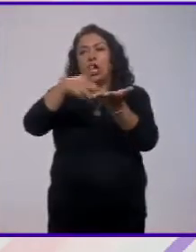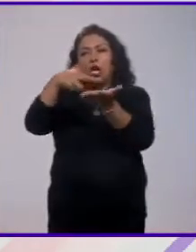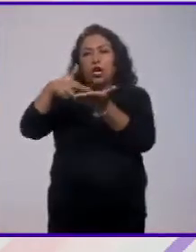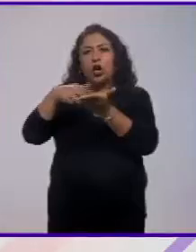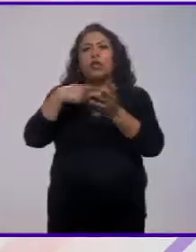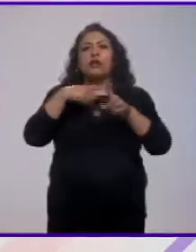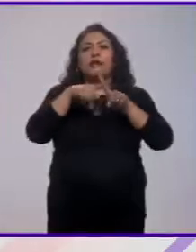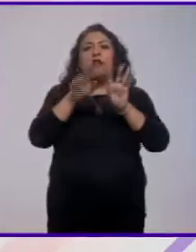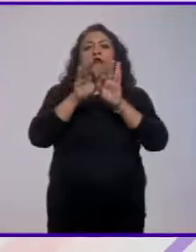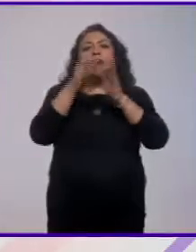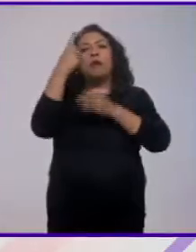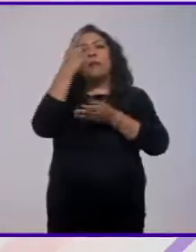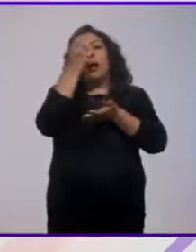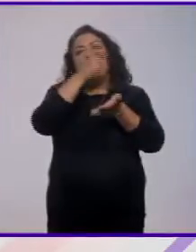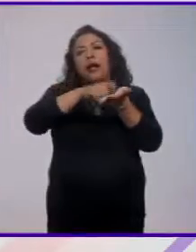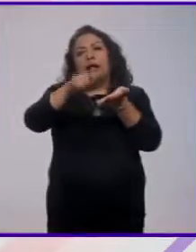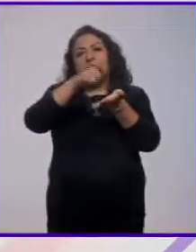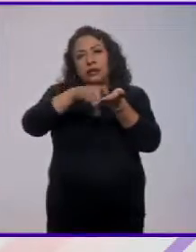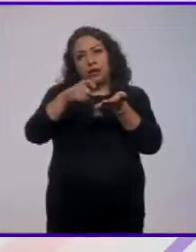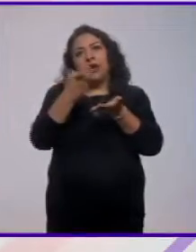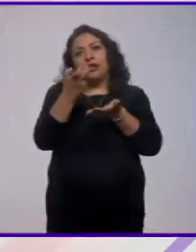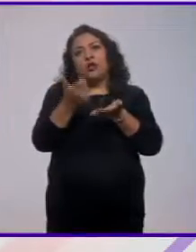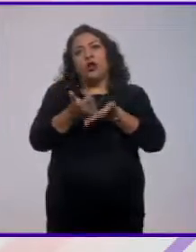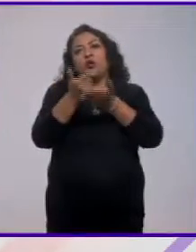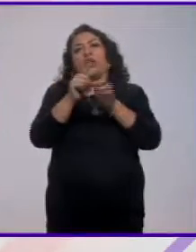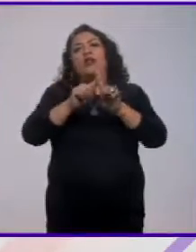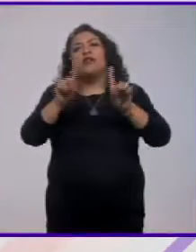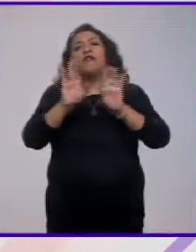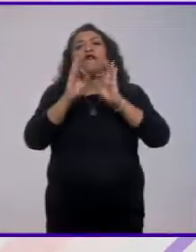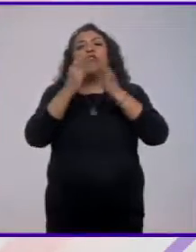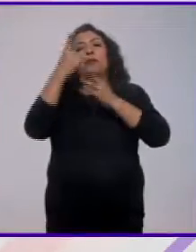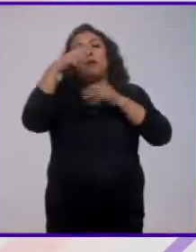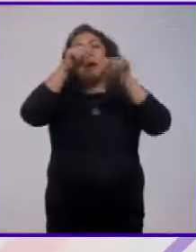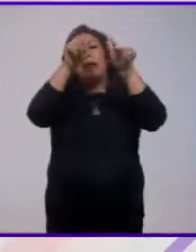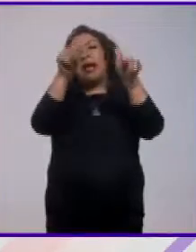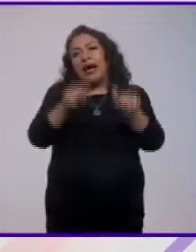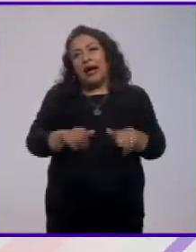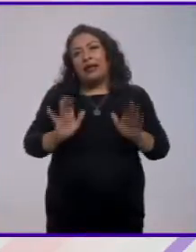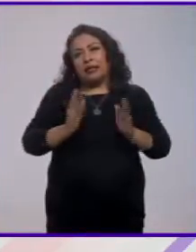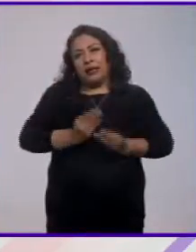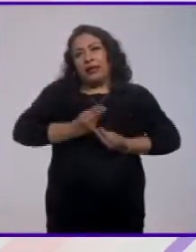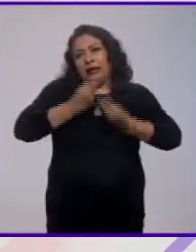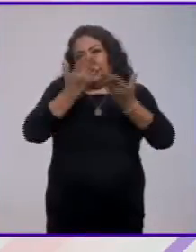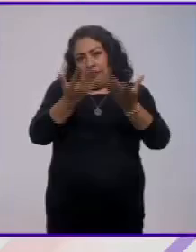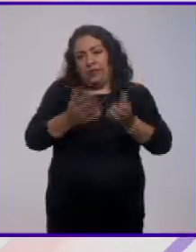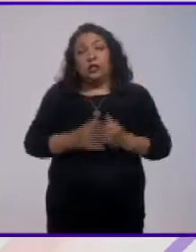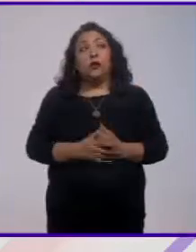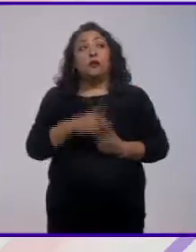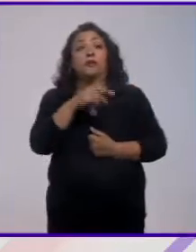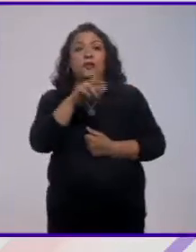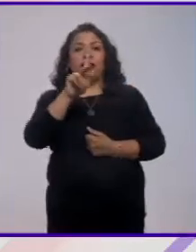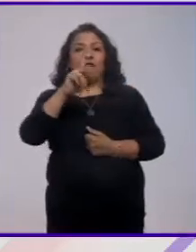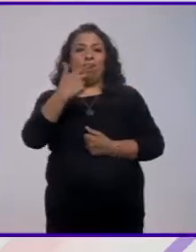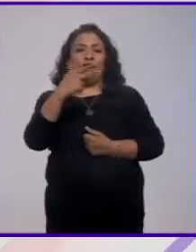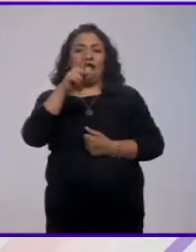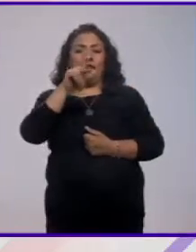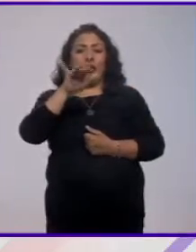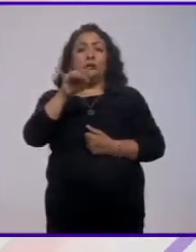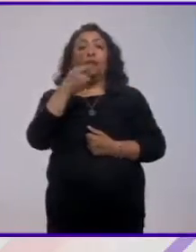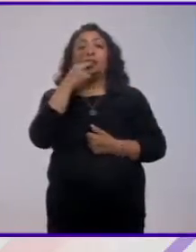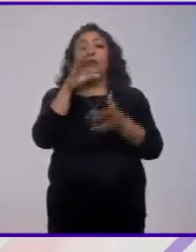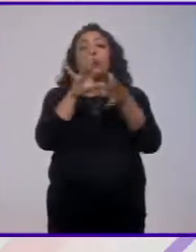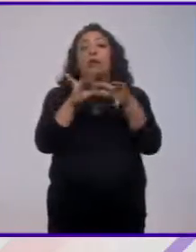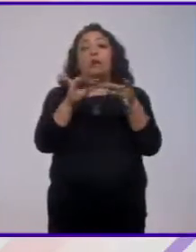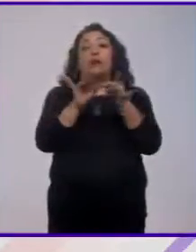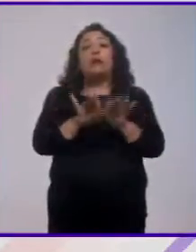escritura. Y por supuesto eso nos lleva a distintas formas de arte, distintas manifestaciones artísticas. Andy Phillips también destaca la importancia